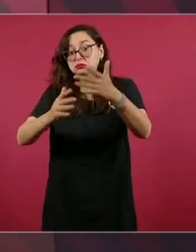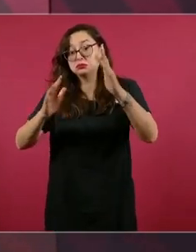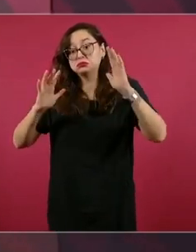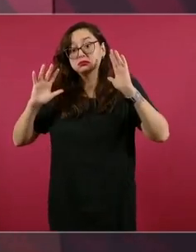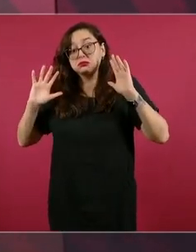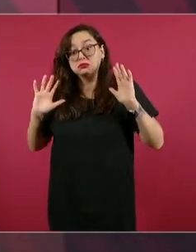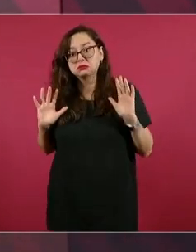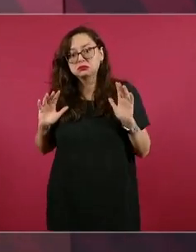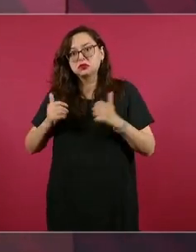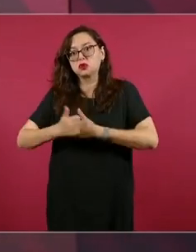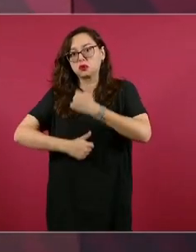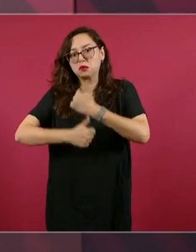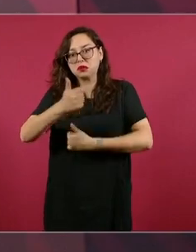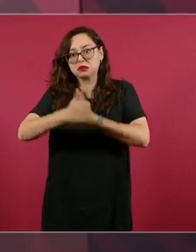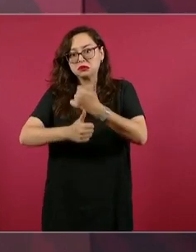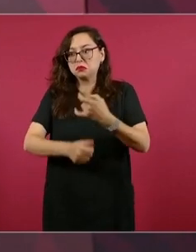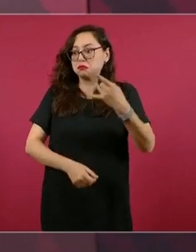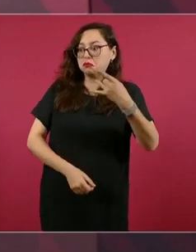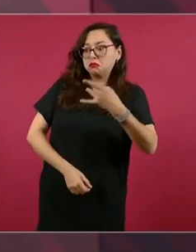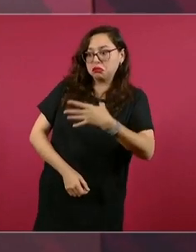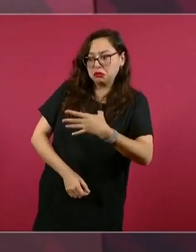dictadura, eso sí.